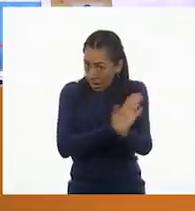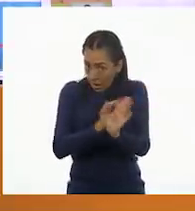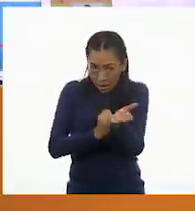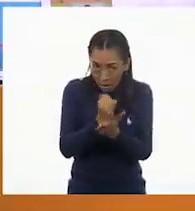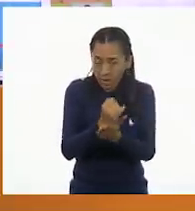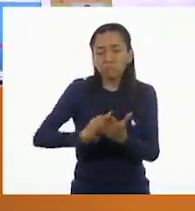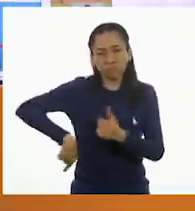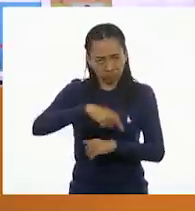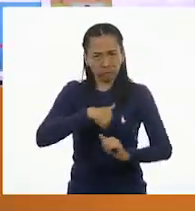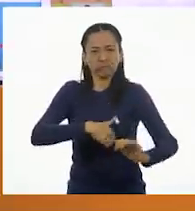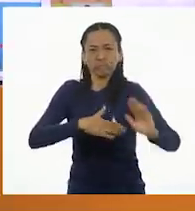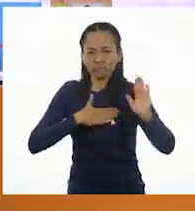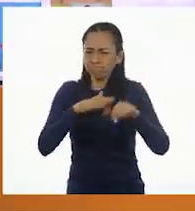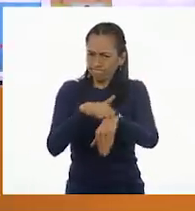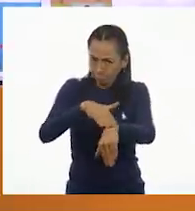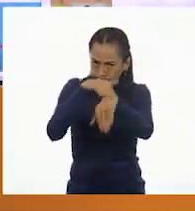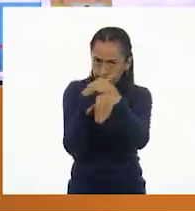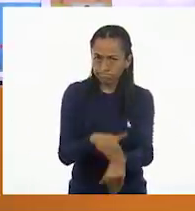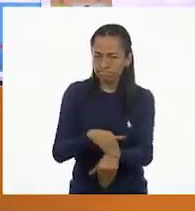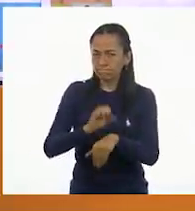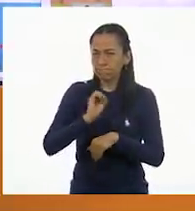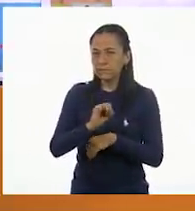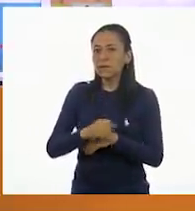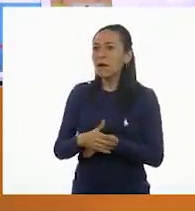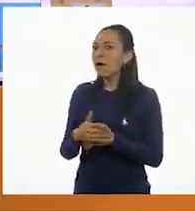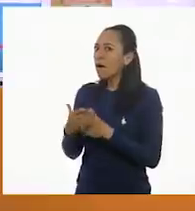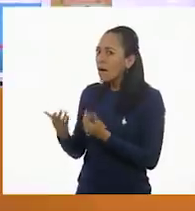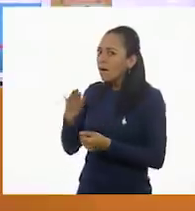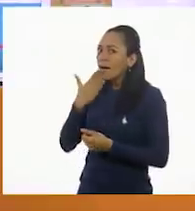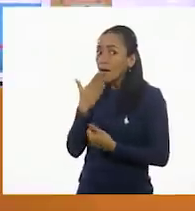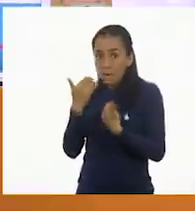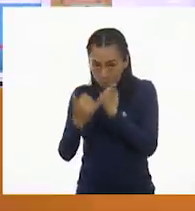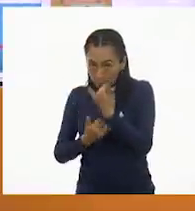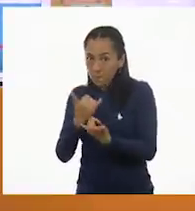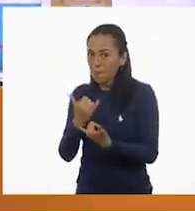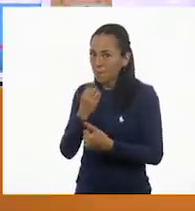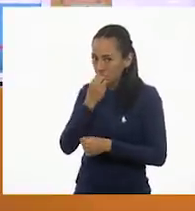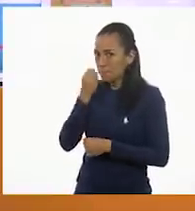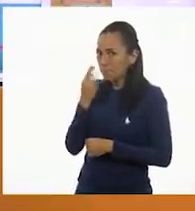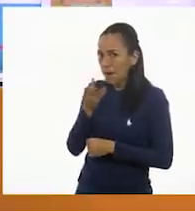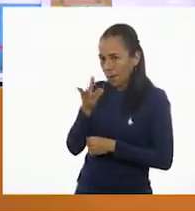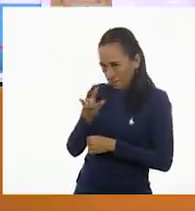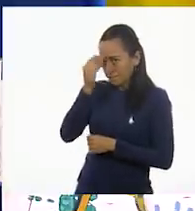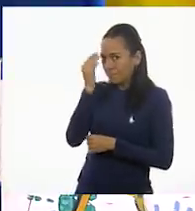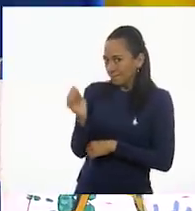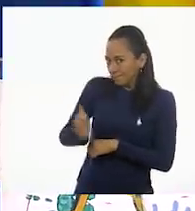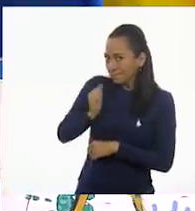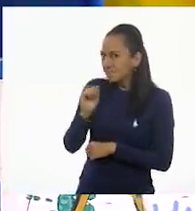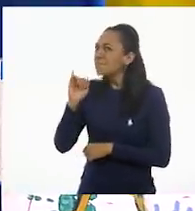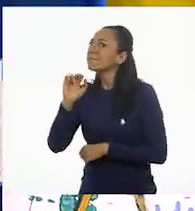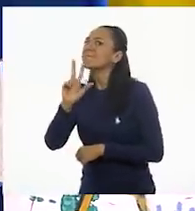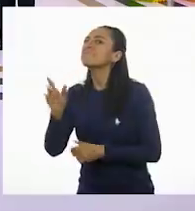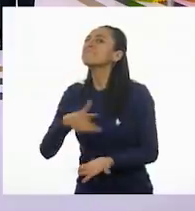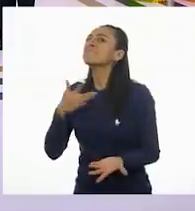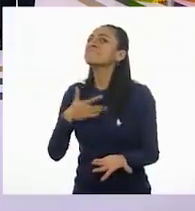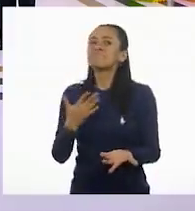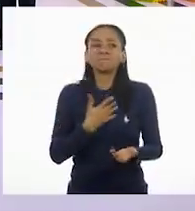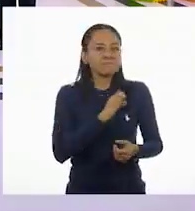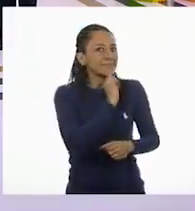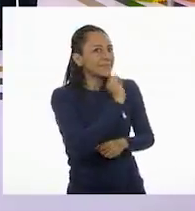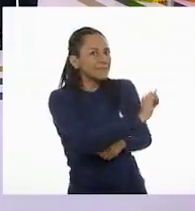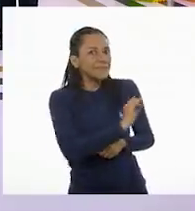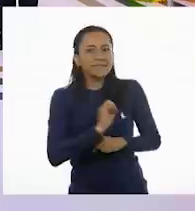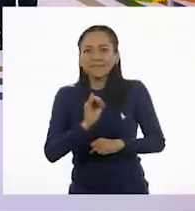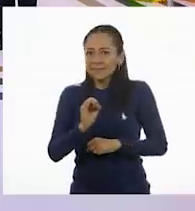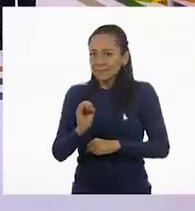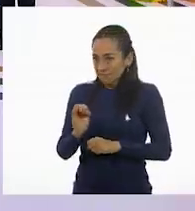bien. Este juego fue muy productivo. ¿Les parece a ustedes dos que aprendieron cosas nuevas? Sí. ¿Lo reafirmamos? Me gustó